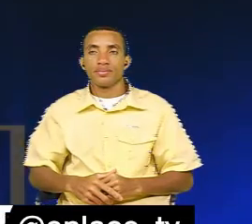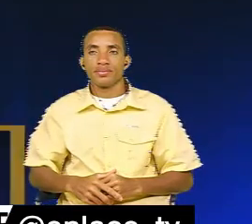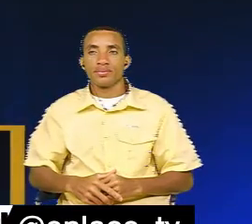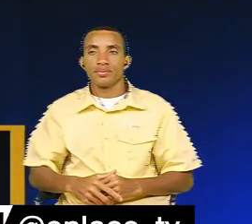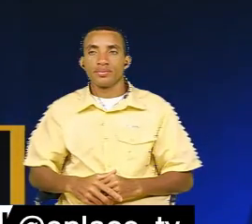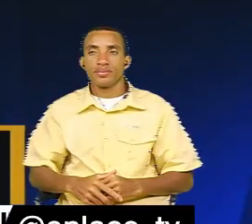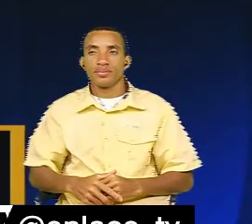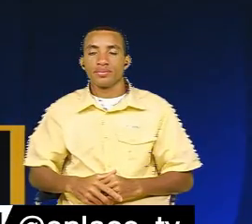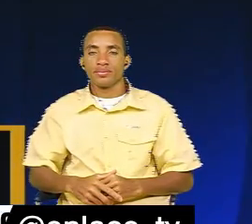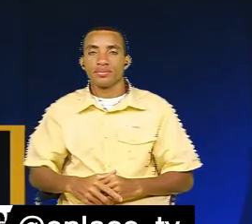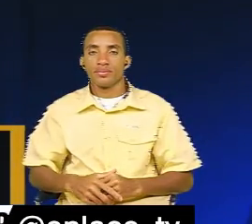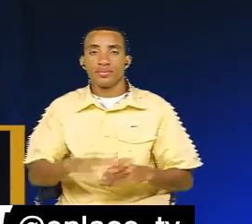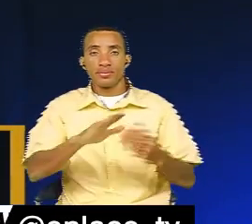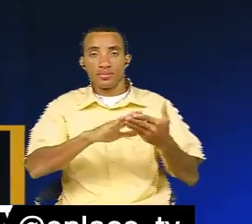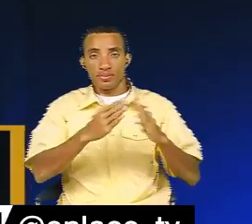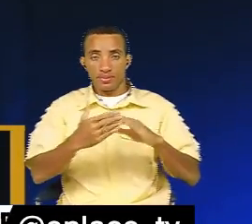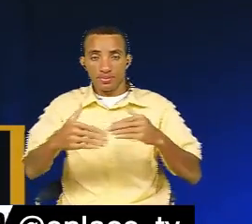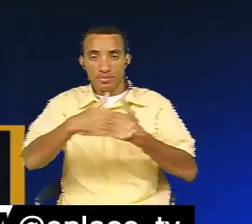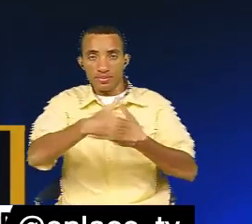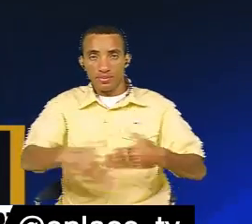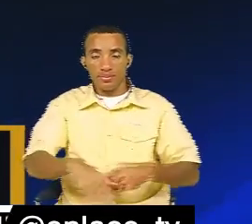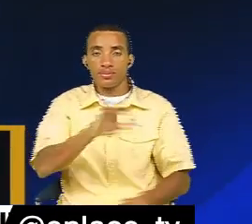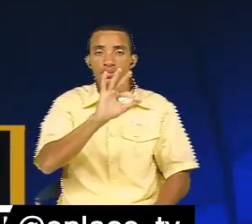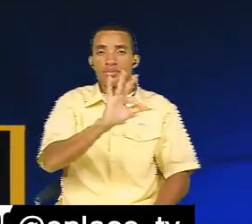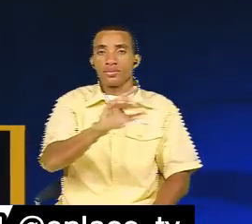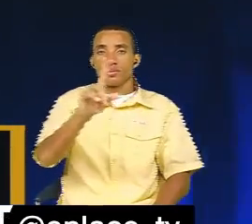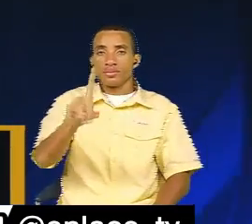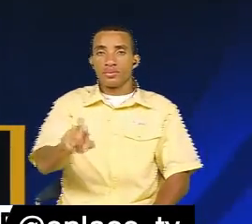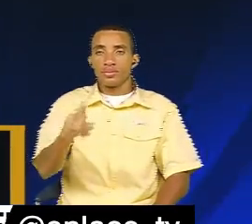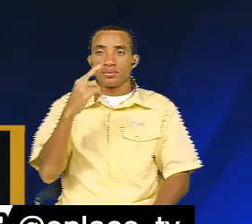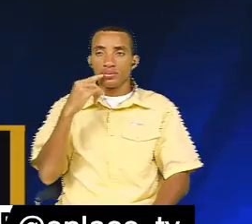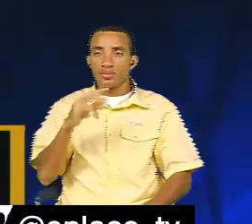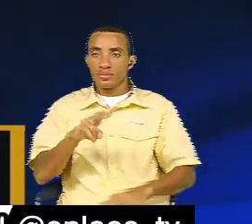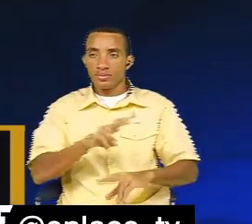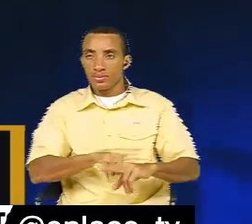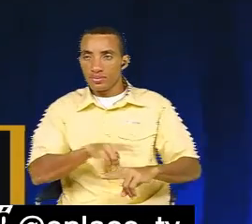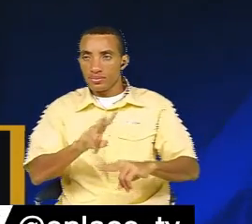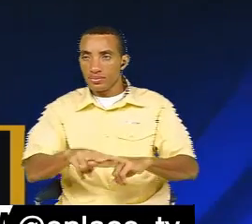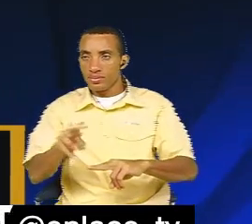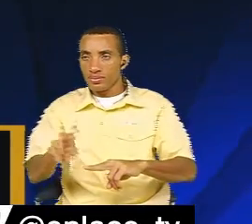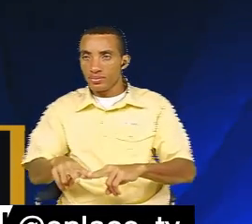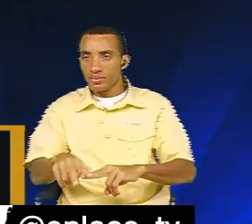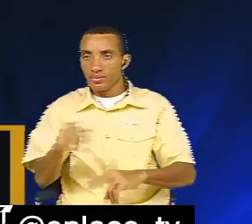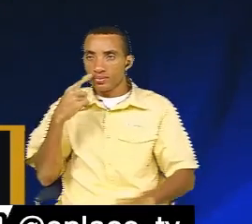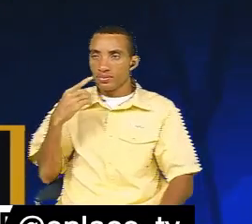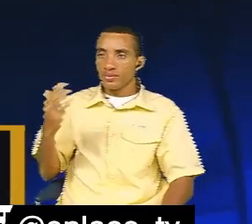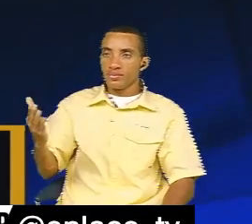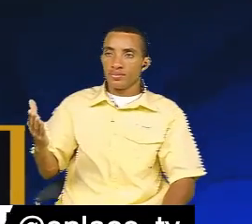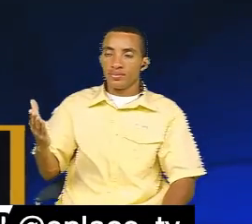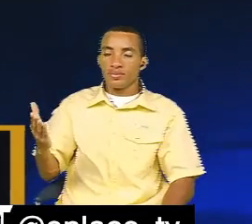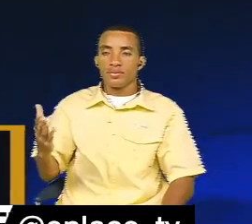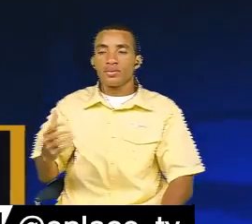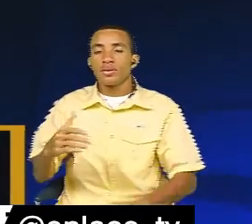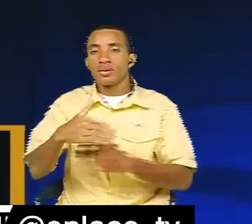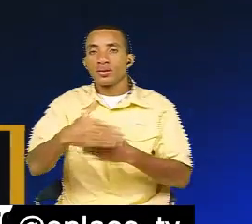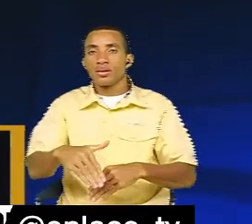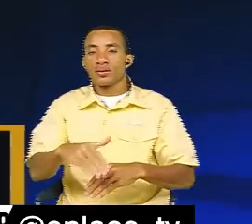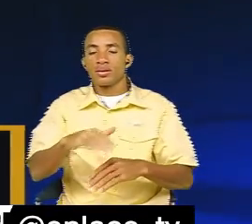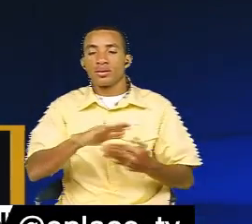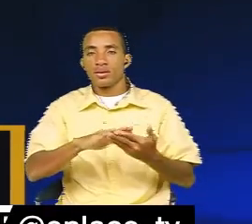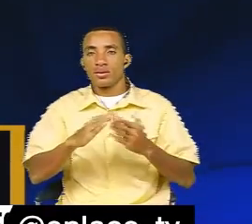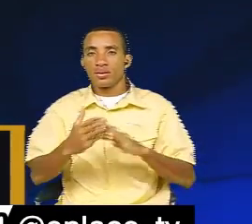Entre tanto, la comunidad de la calle 36 en el sector de la carrilera del barrio El Palmar en la comuna 4 se encuentran preocupados por este árbol que hace